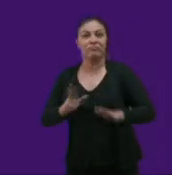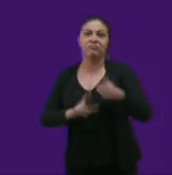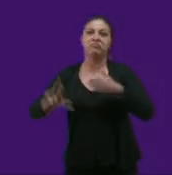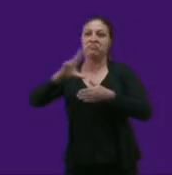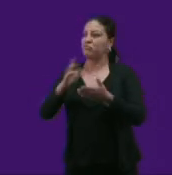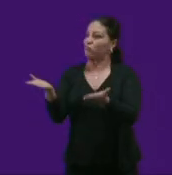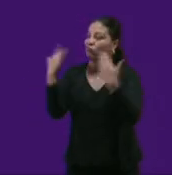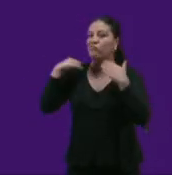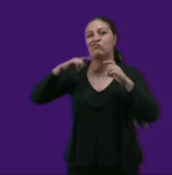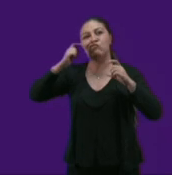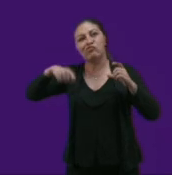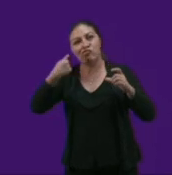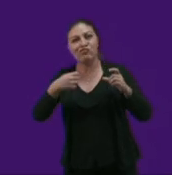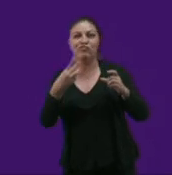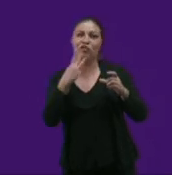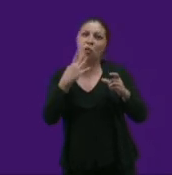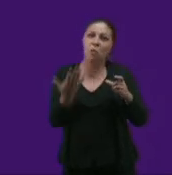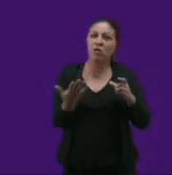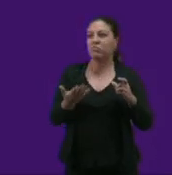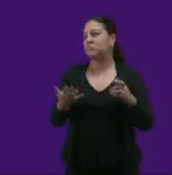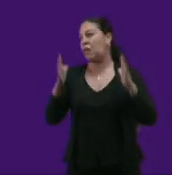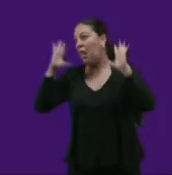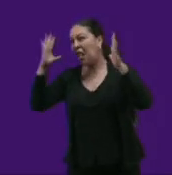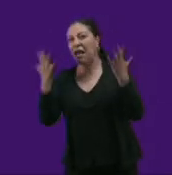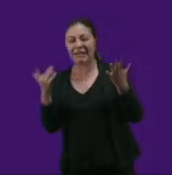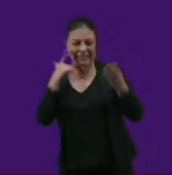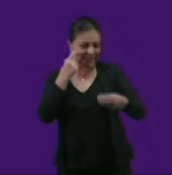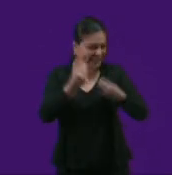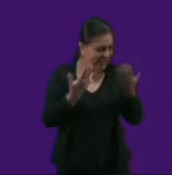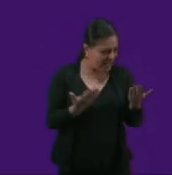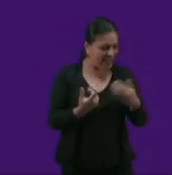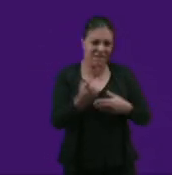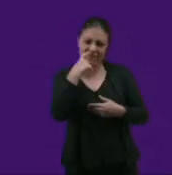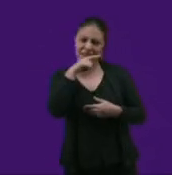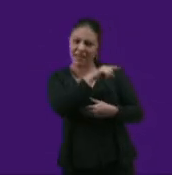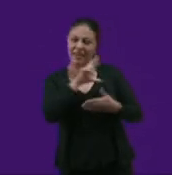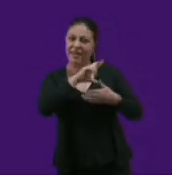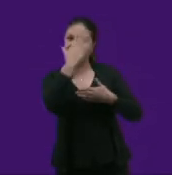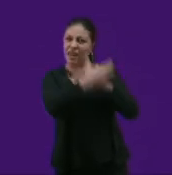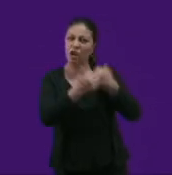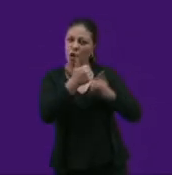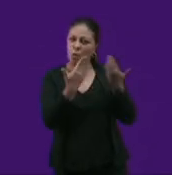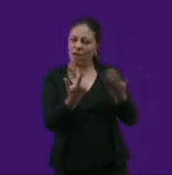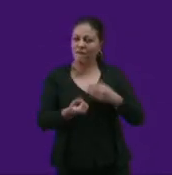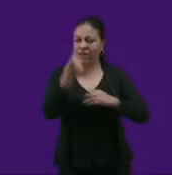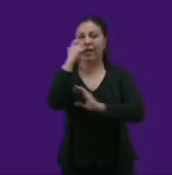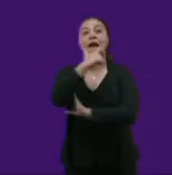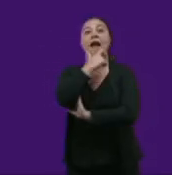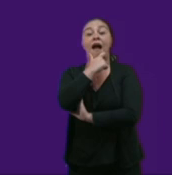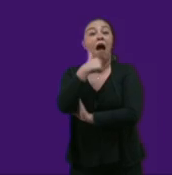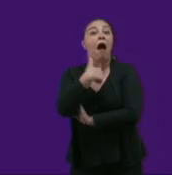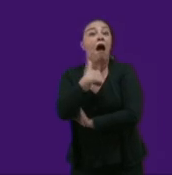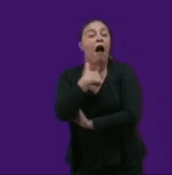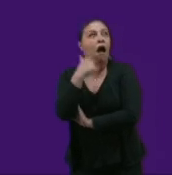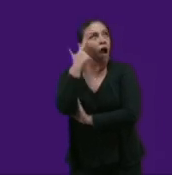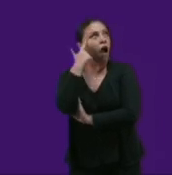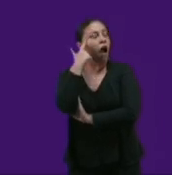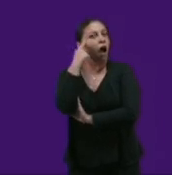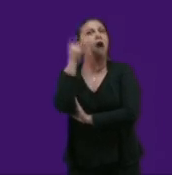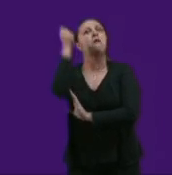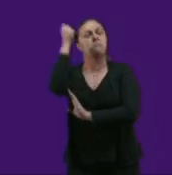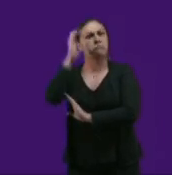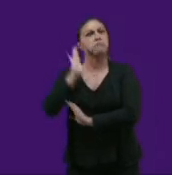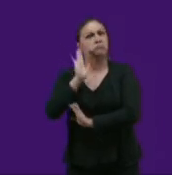y cenábamos y discutíamos qué cosas se podían hacer en América Latina, hasta que un día yo decidí hacer algo